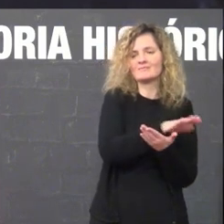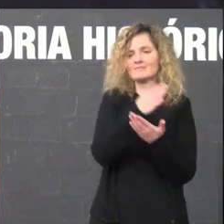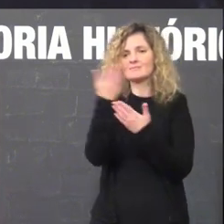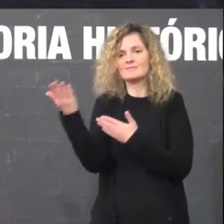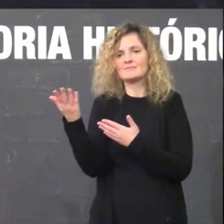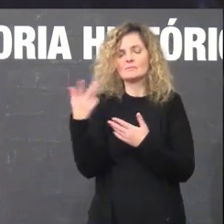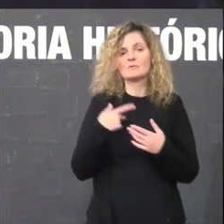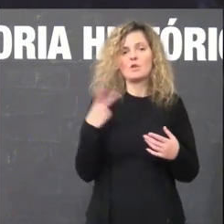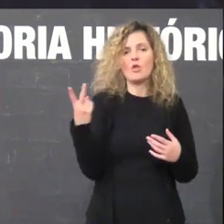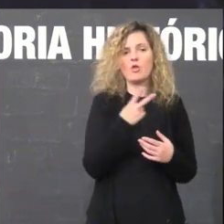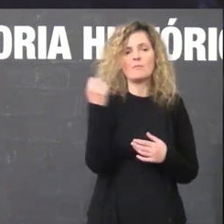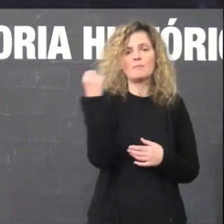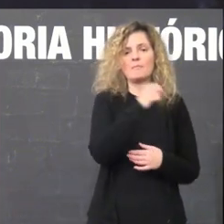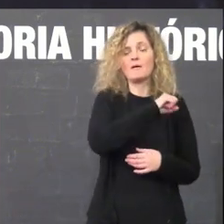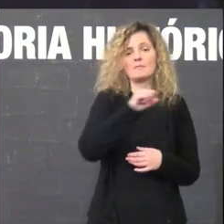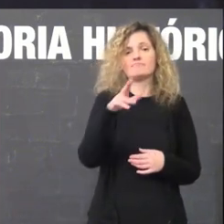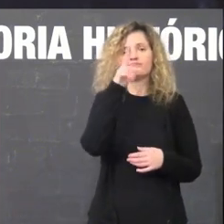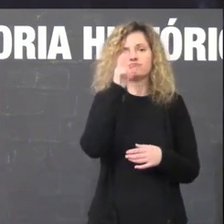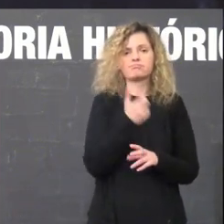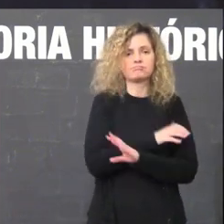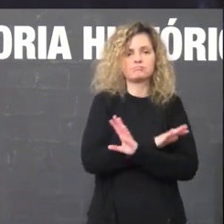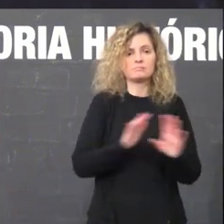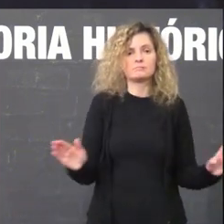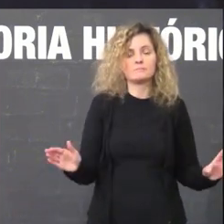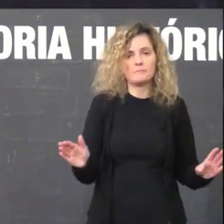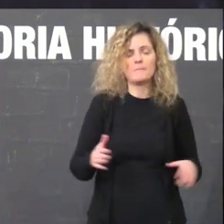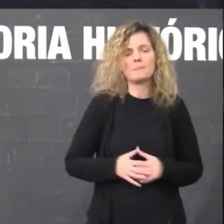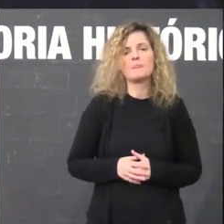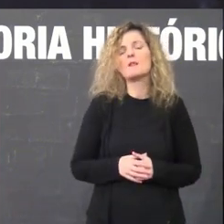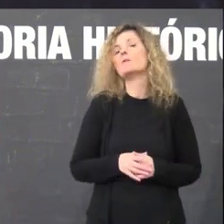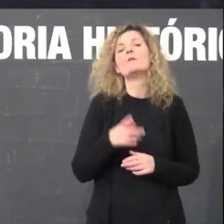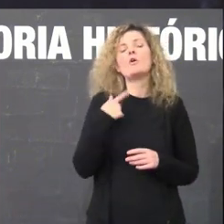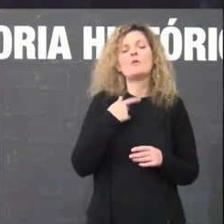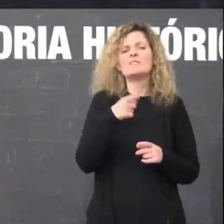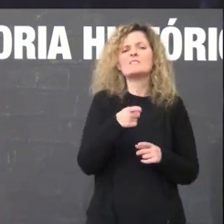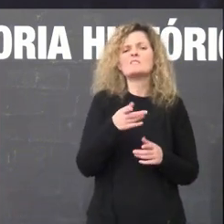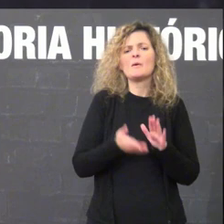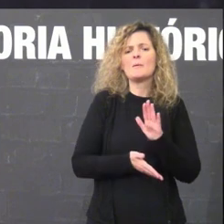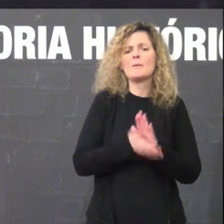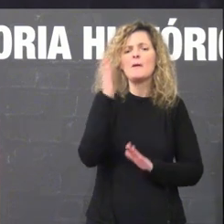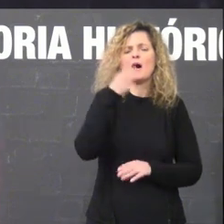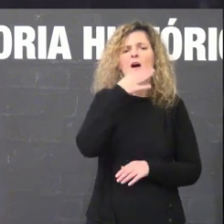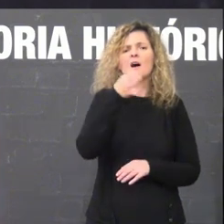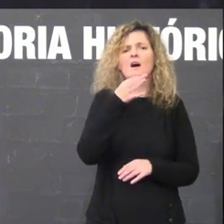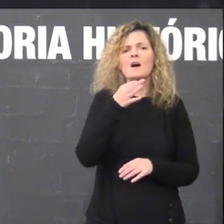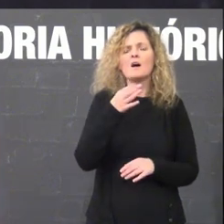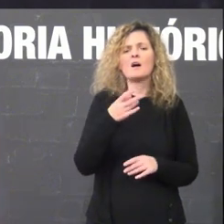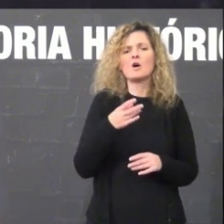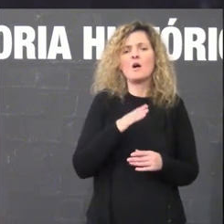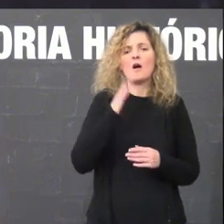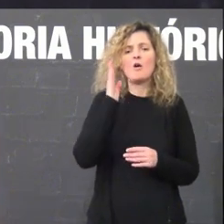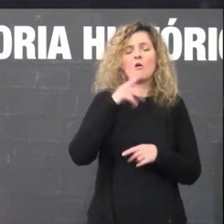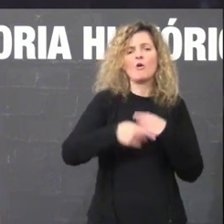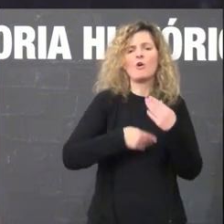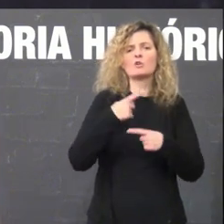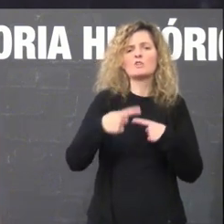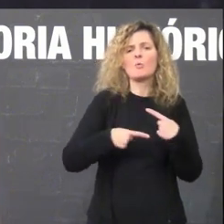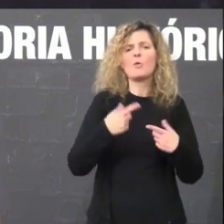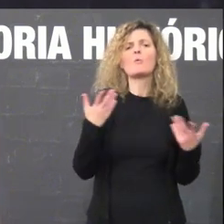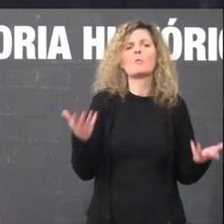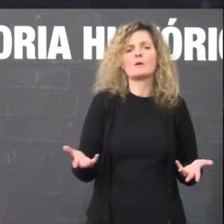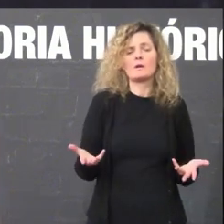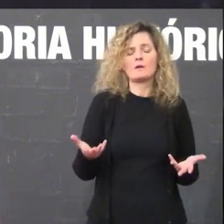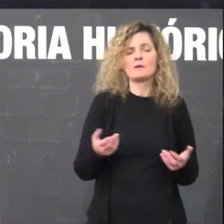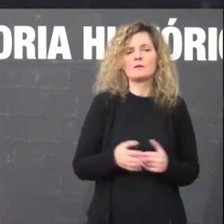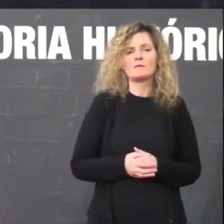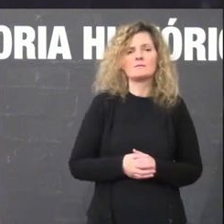la que ambos cometieron crímenes y atrocidades no A qué conduce ese relato Cuál es su consecuencia lógica Pues